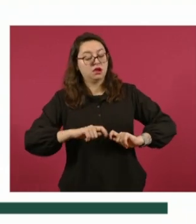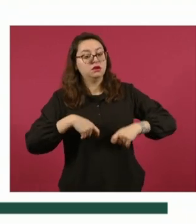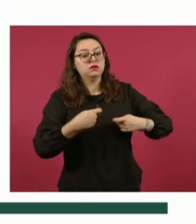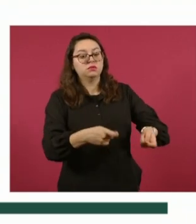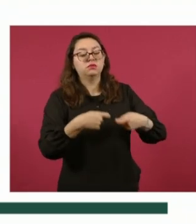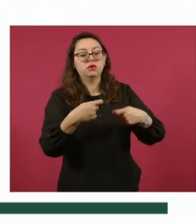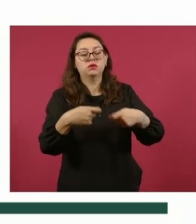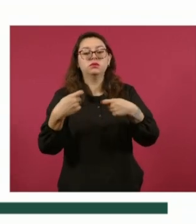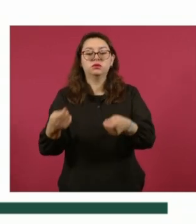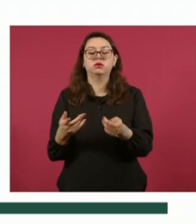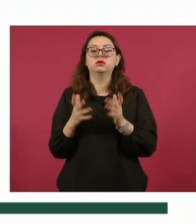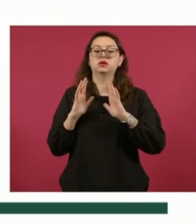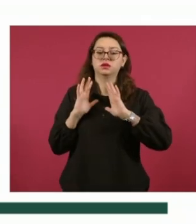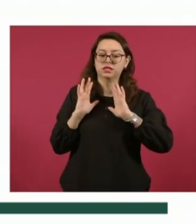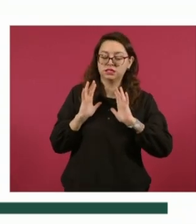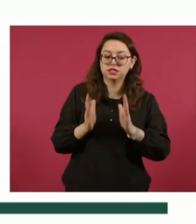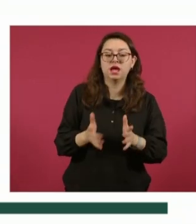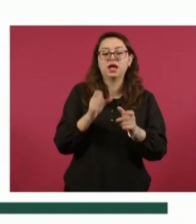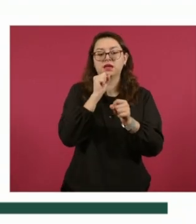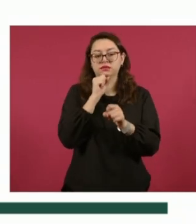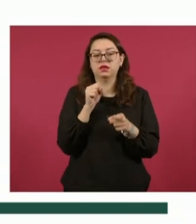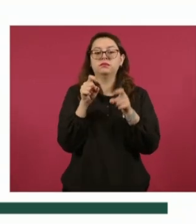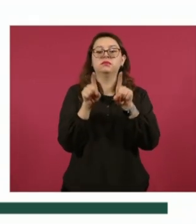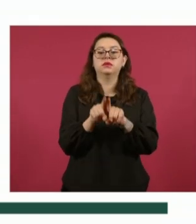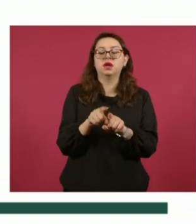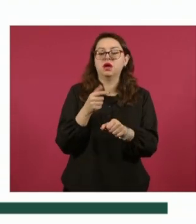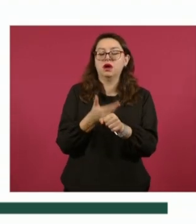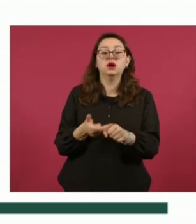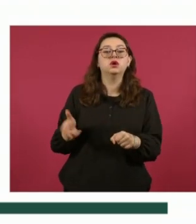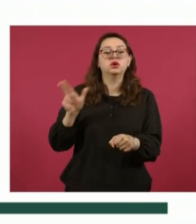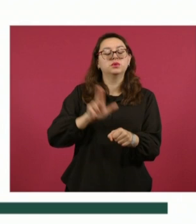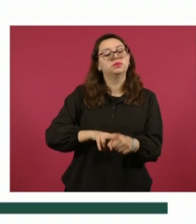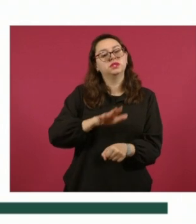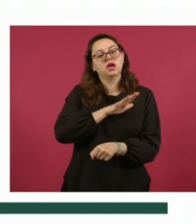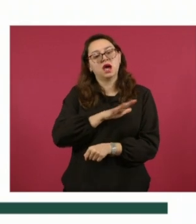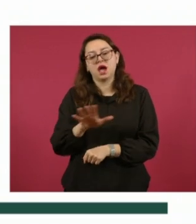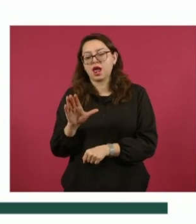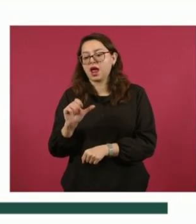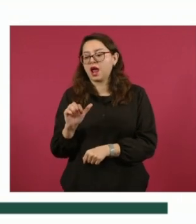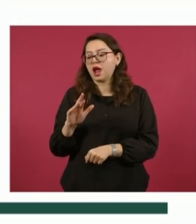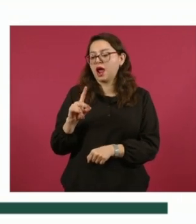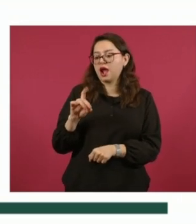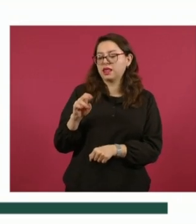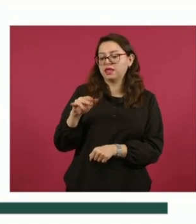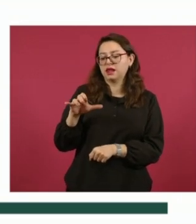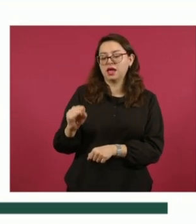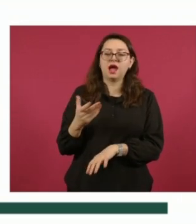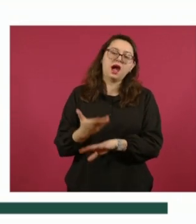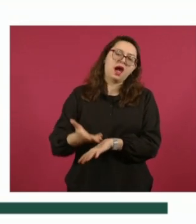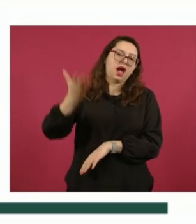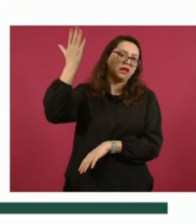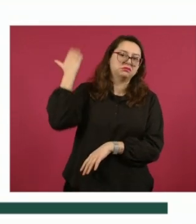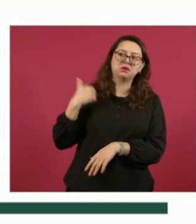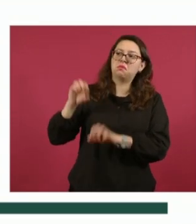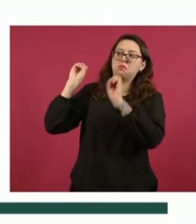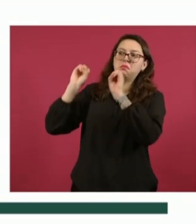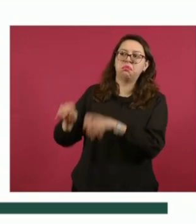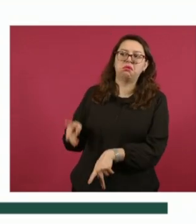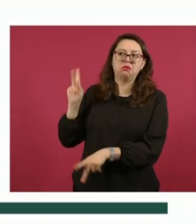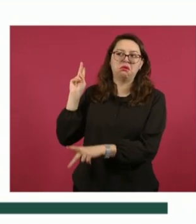Está ya avanzado el rescate del Hospital General de Cárdenas, otro hospital abandonado por el Seguro Popular,